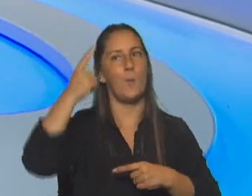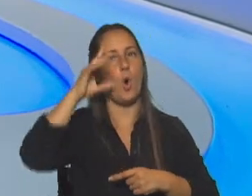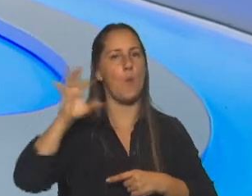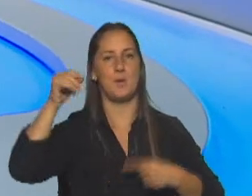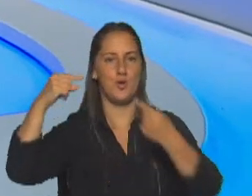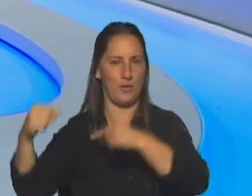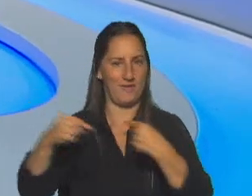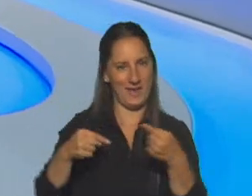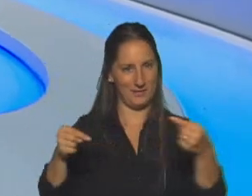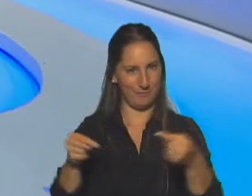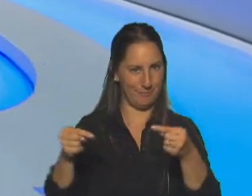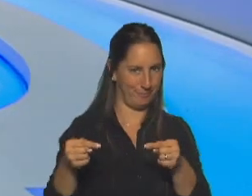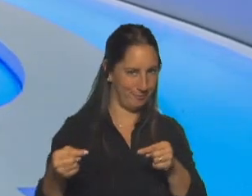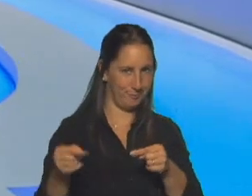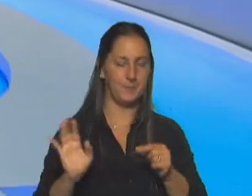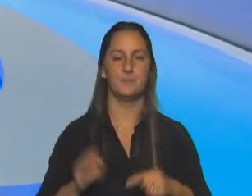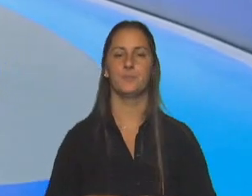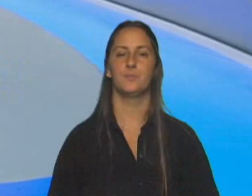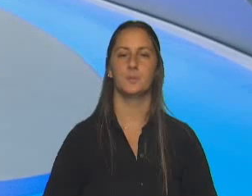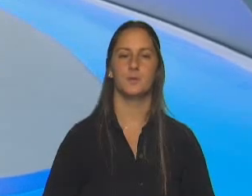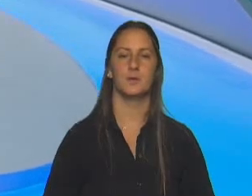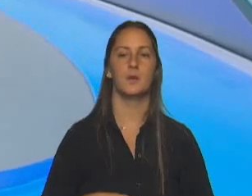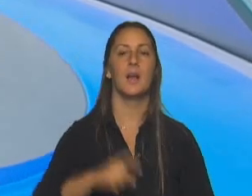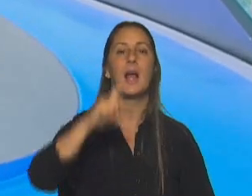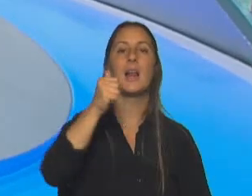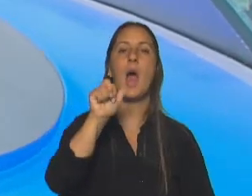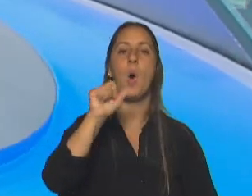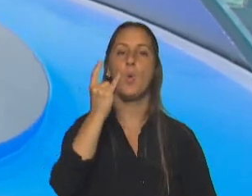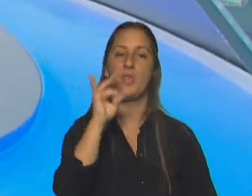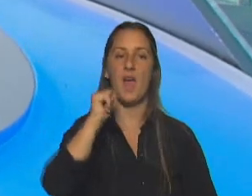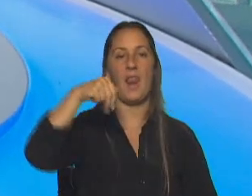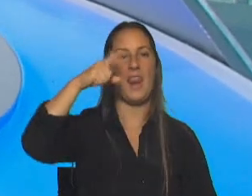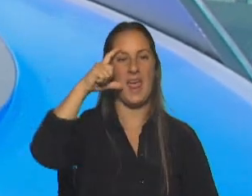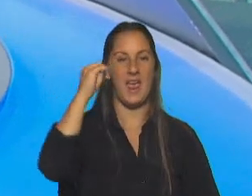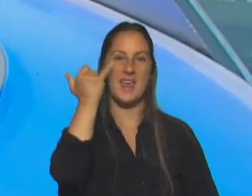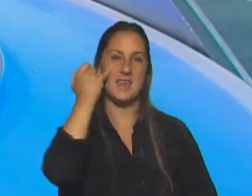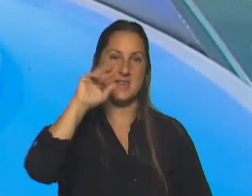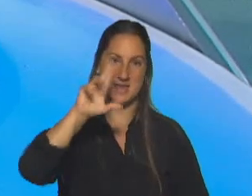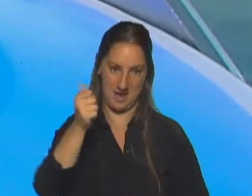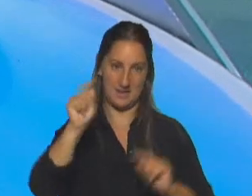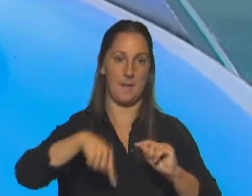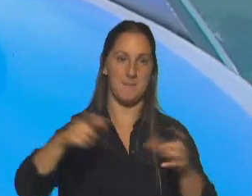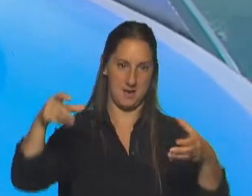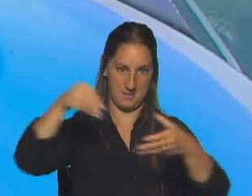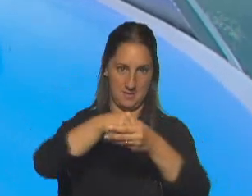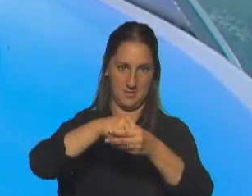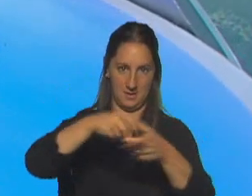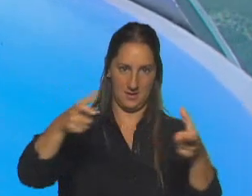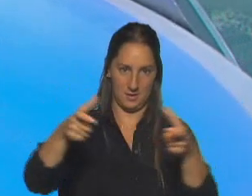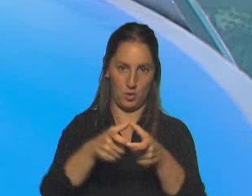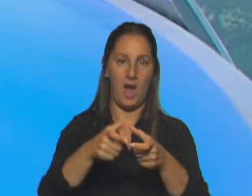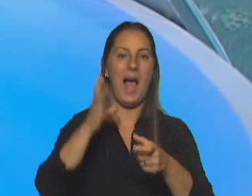Mira, nosotros también no quiero olvidar a Claudia Neira. Exacto. Queremos construir algo